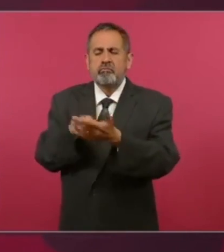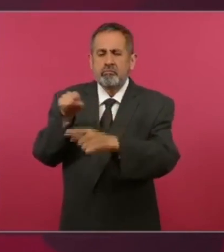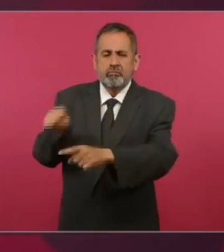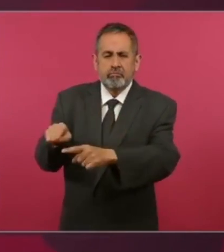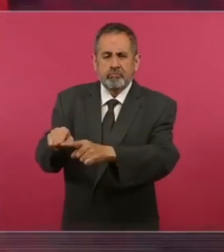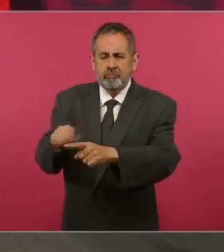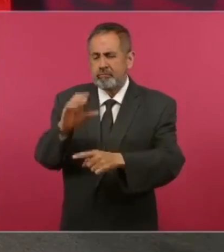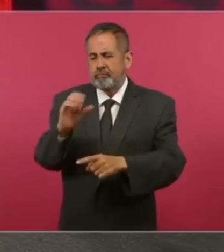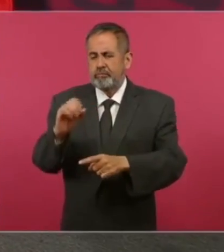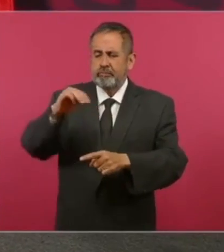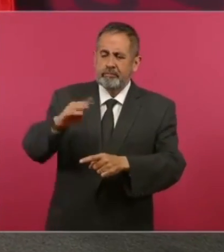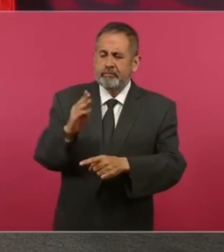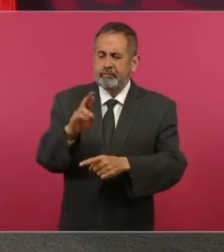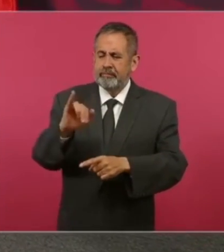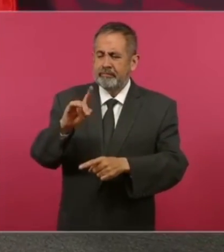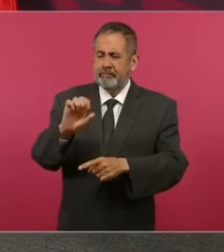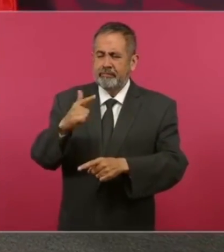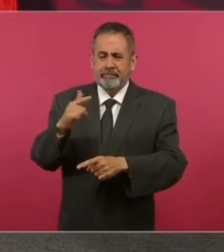en Cambridge,